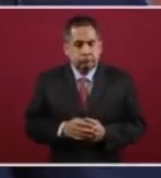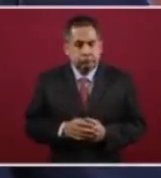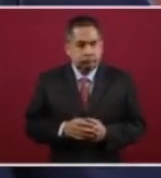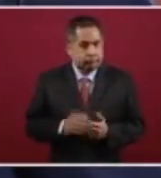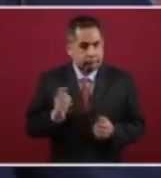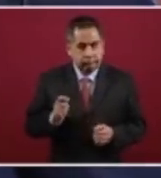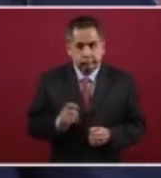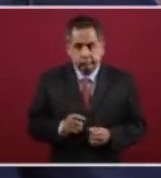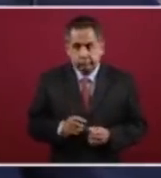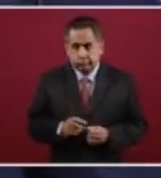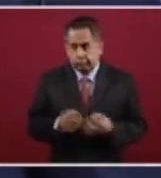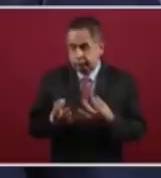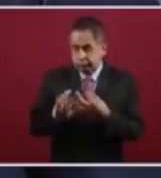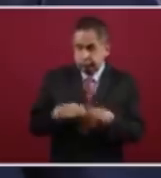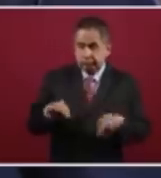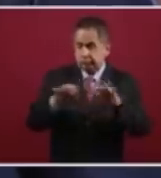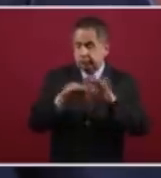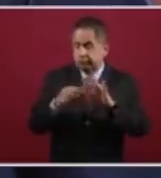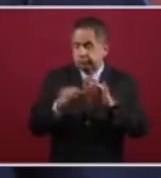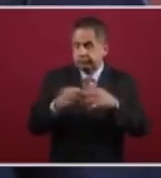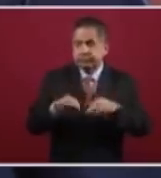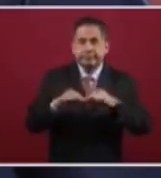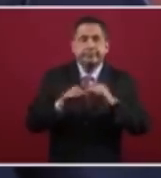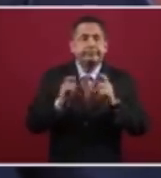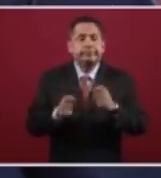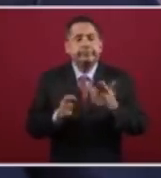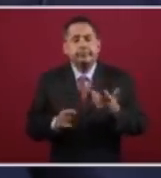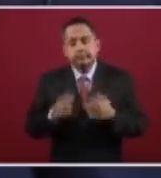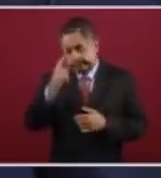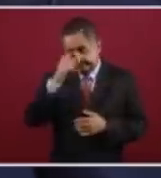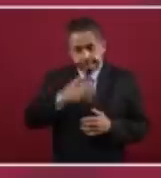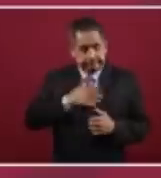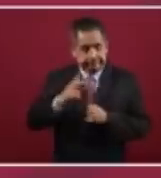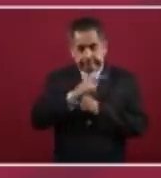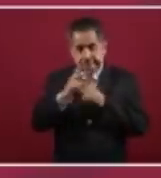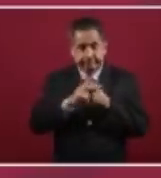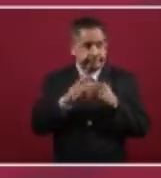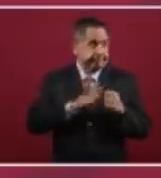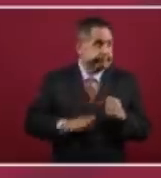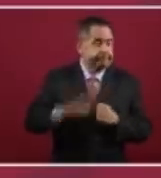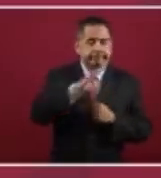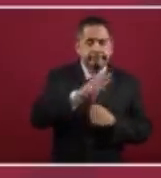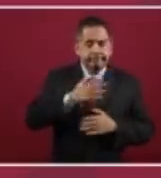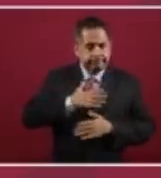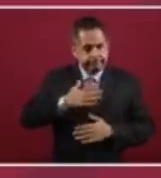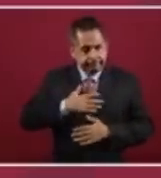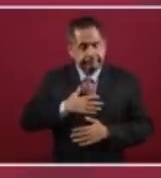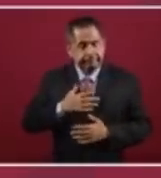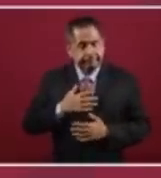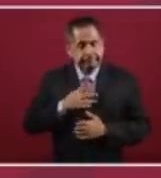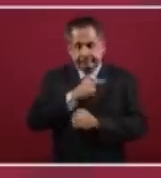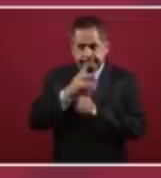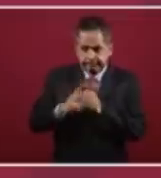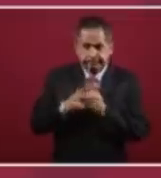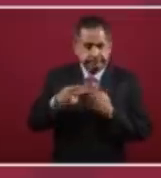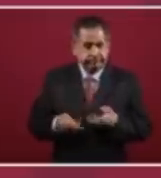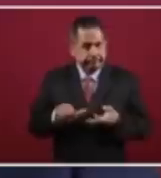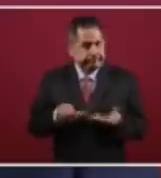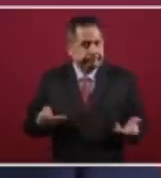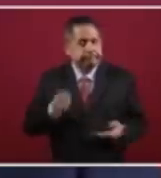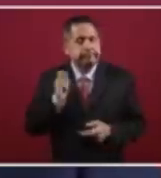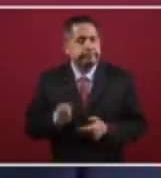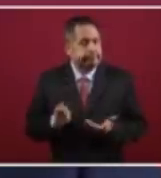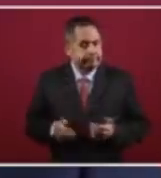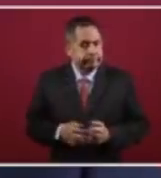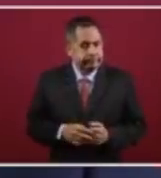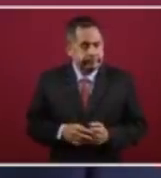mucha importancia para la nación, para nuestro país, el que